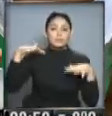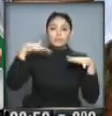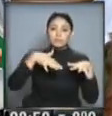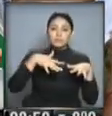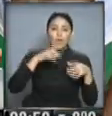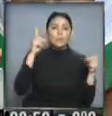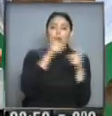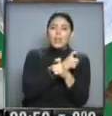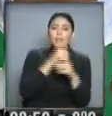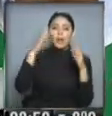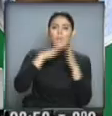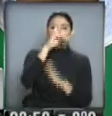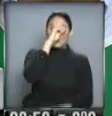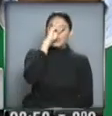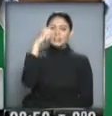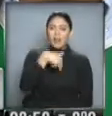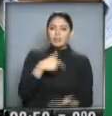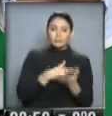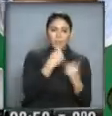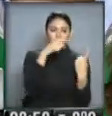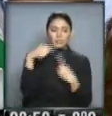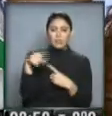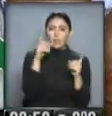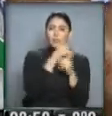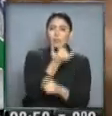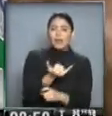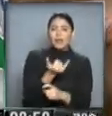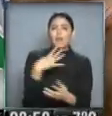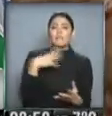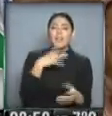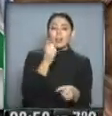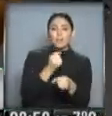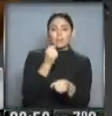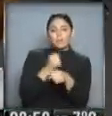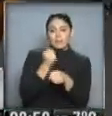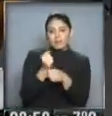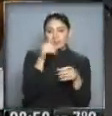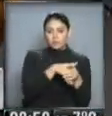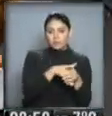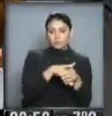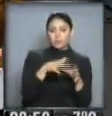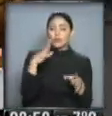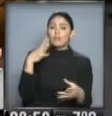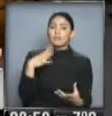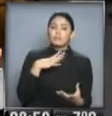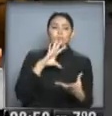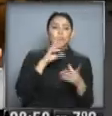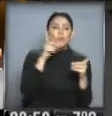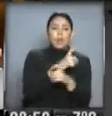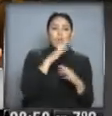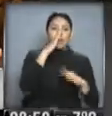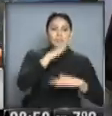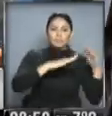serie de conflictos en los hospitales de la ciudad que tienen que ver con la falta de personal, con el problema de la infraestructura